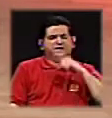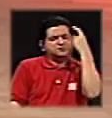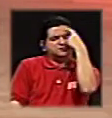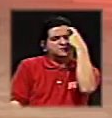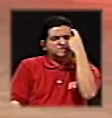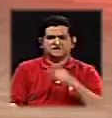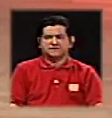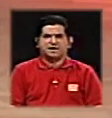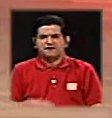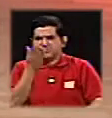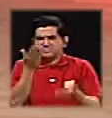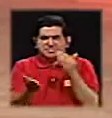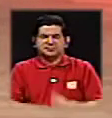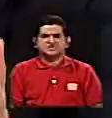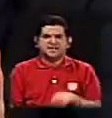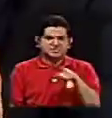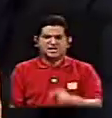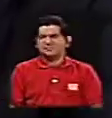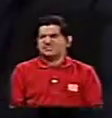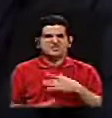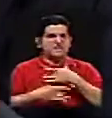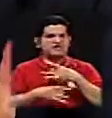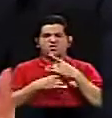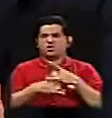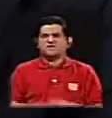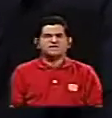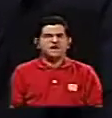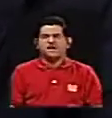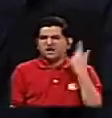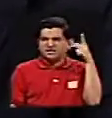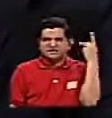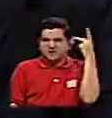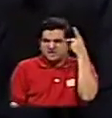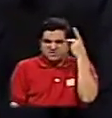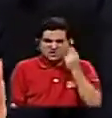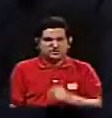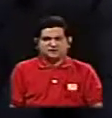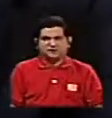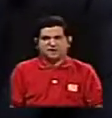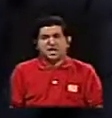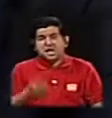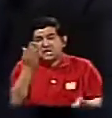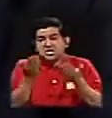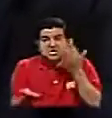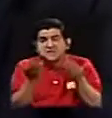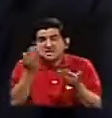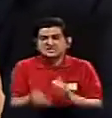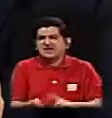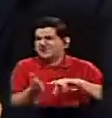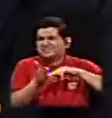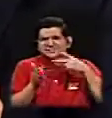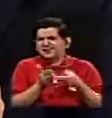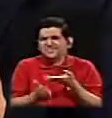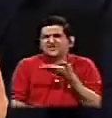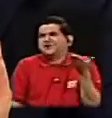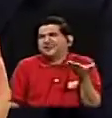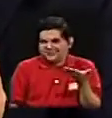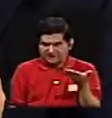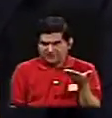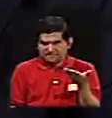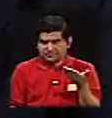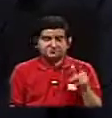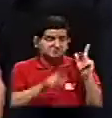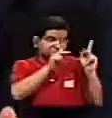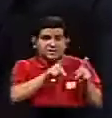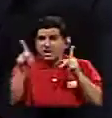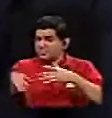que esta desafección con la política, esta falta de entusiasmo, un poco qué significa? ¿O es que a la